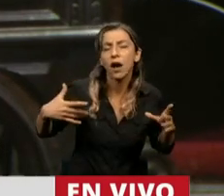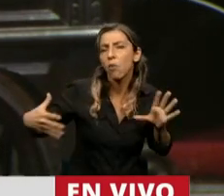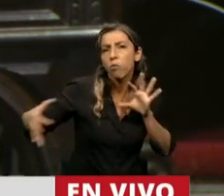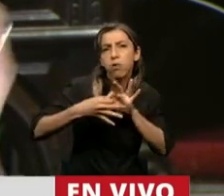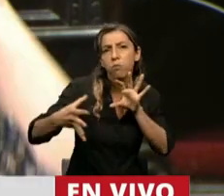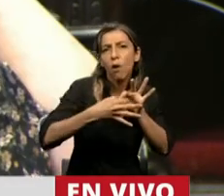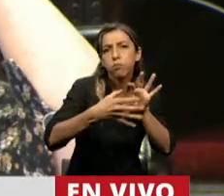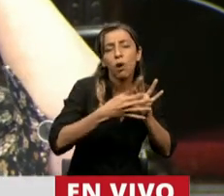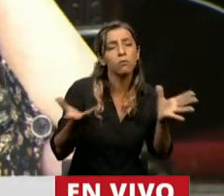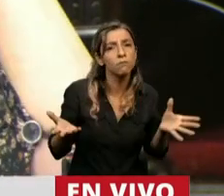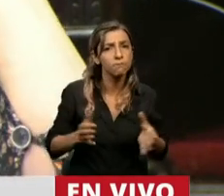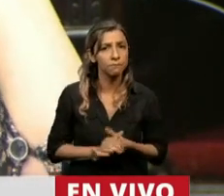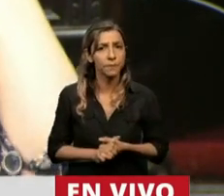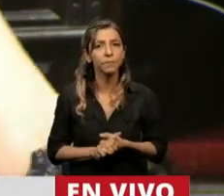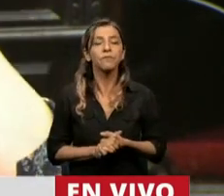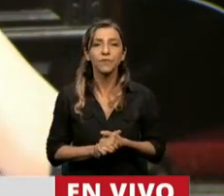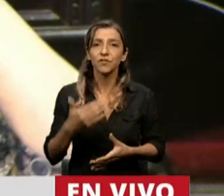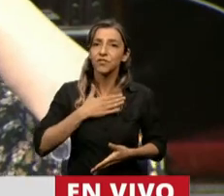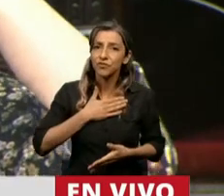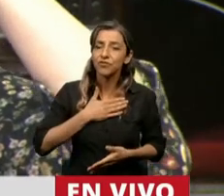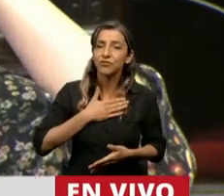vida. Celebrar que están acá, compañeros,